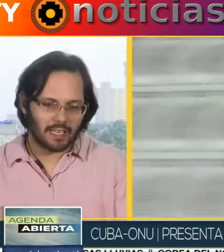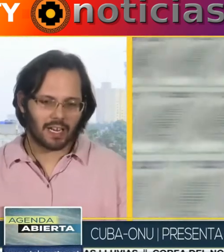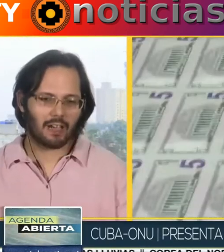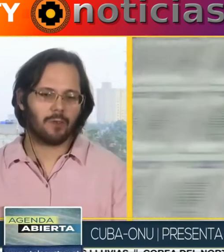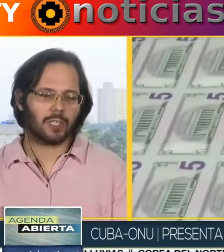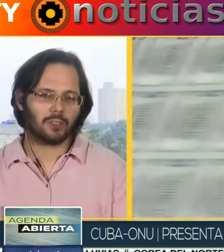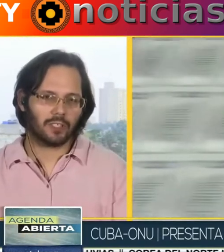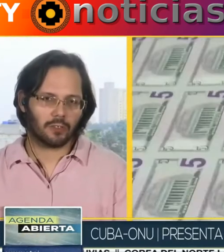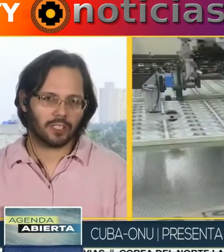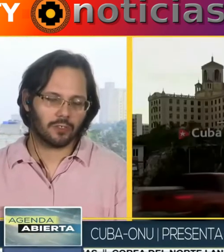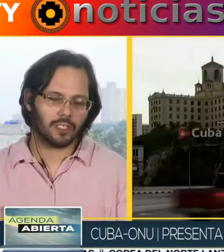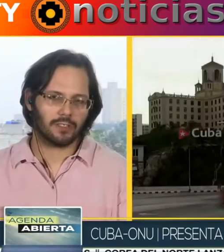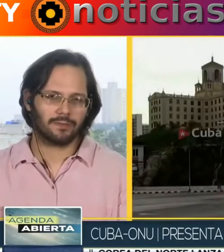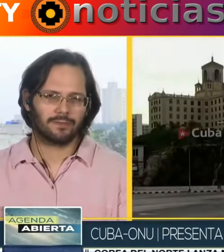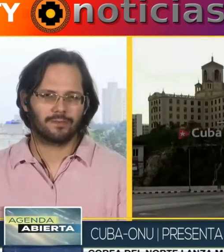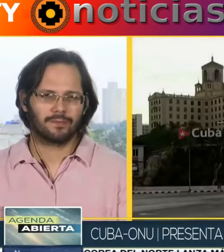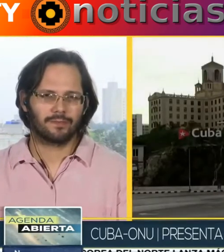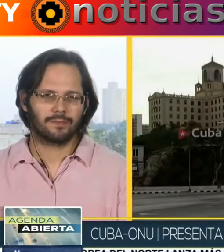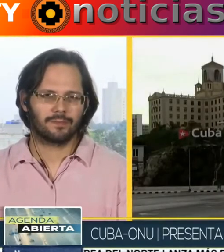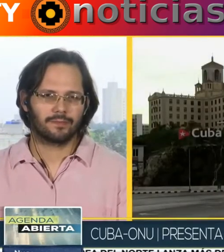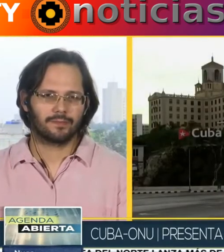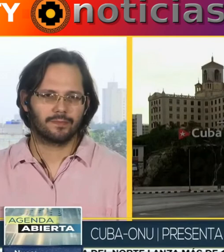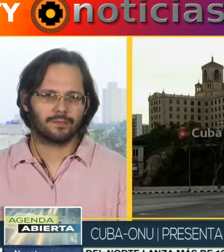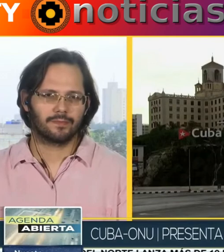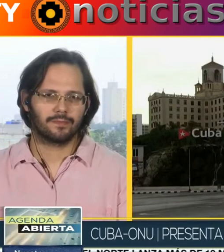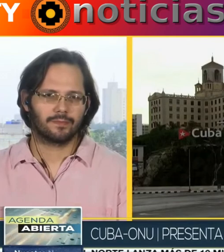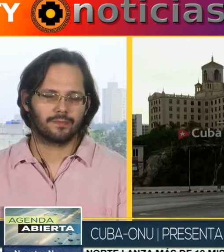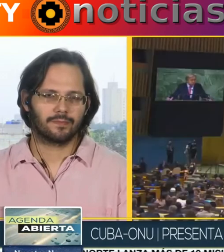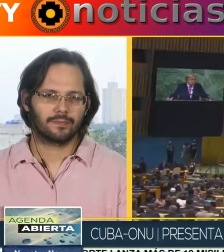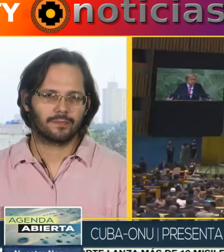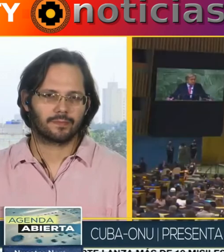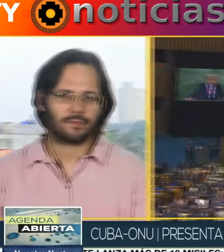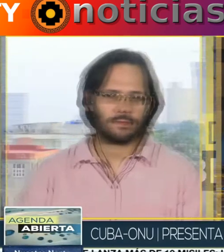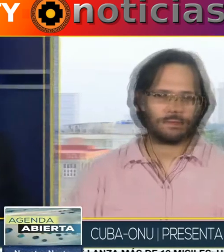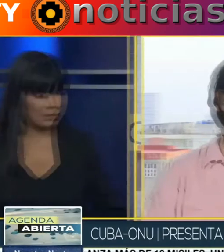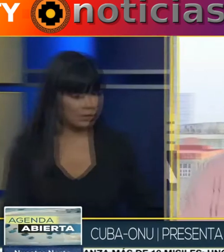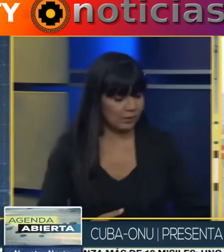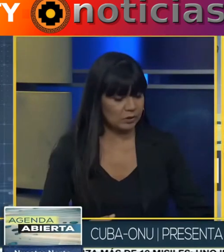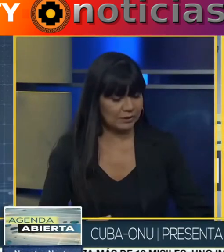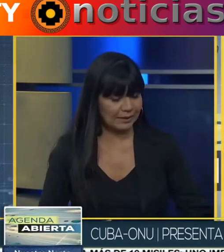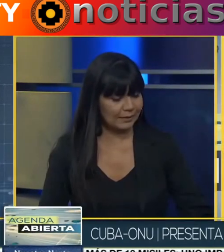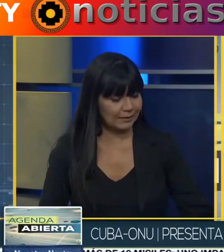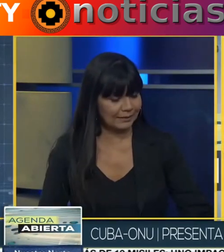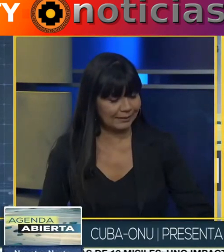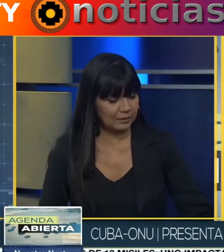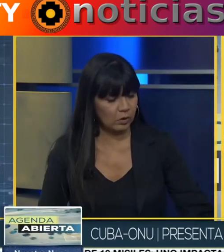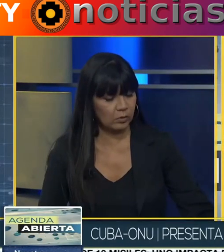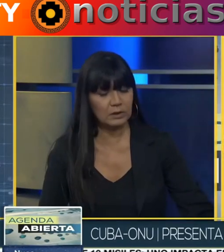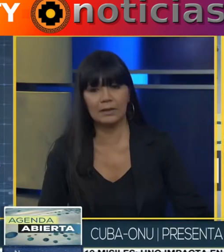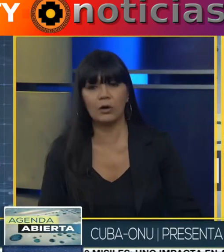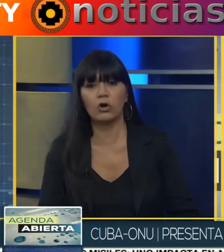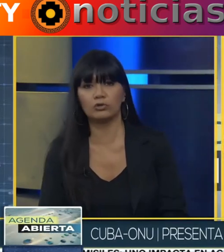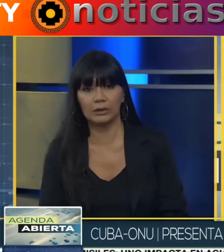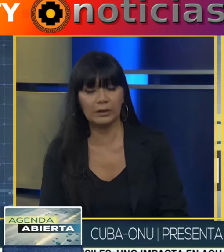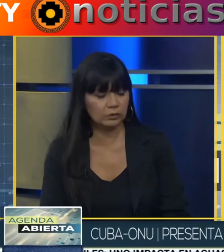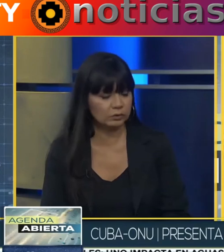expresar la confrontación entre dos naciones. Sabes que el público se renueva, pero además siempre buscamos atraer gente joven